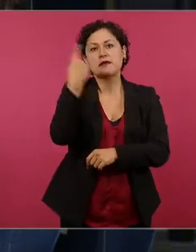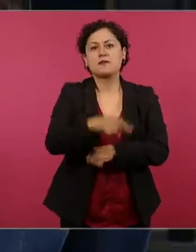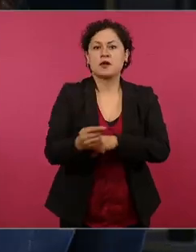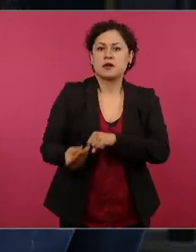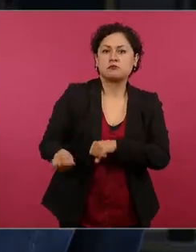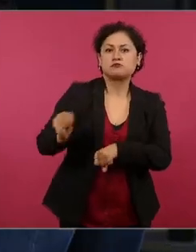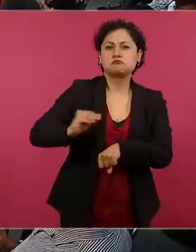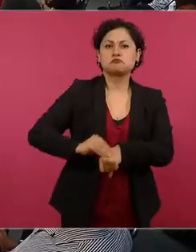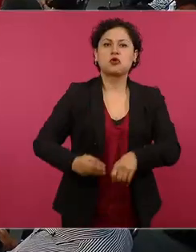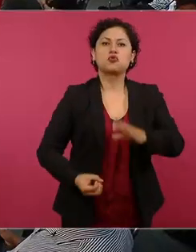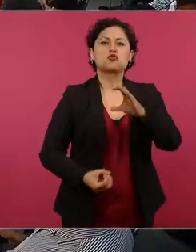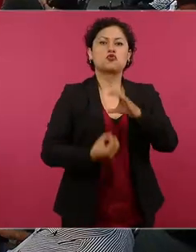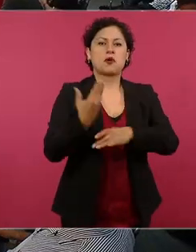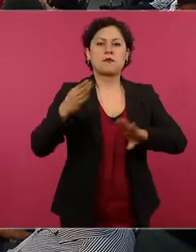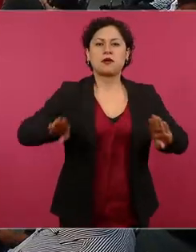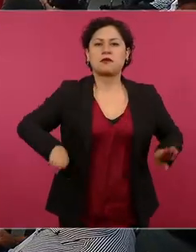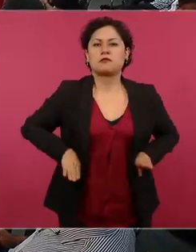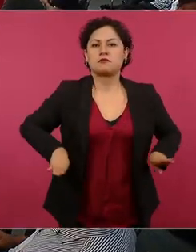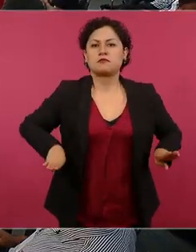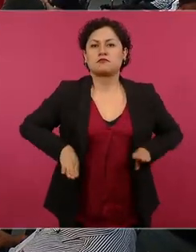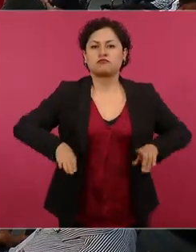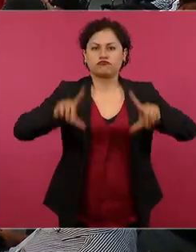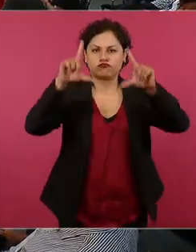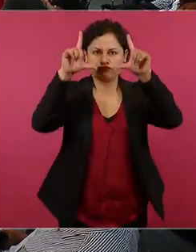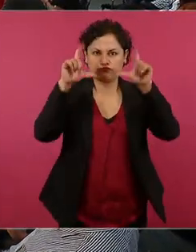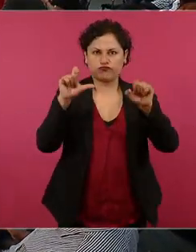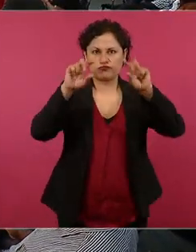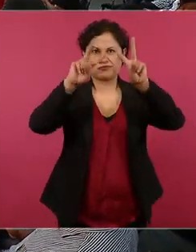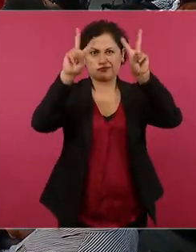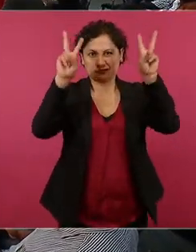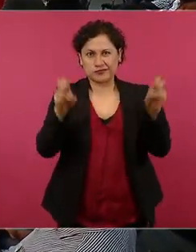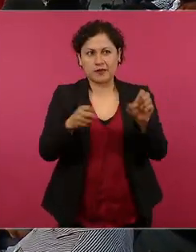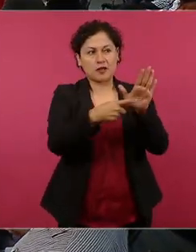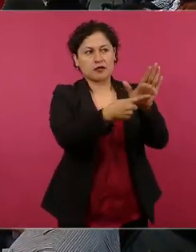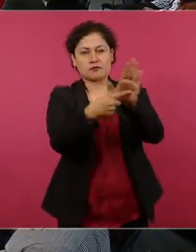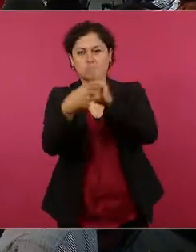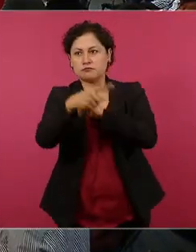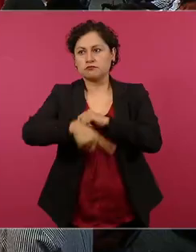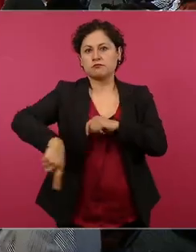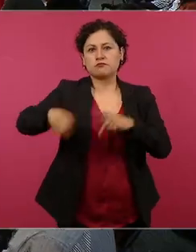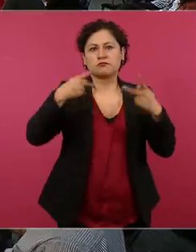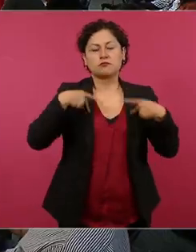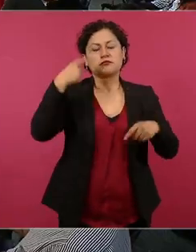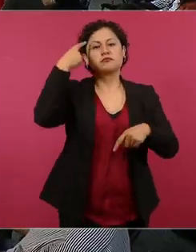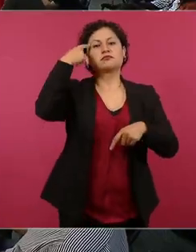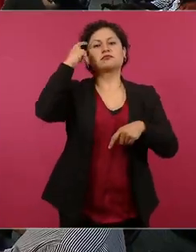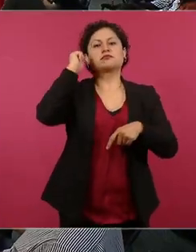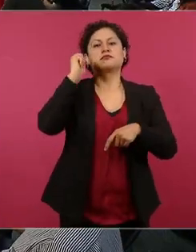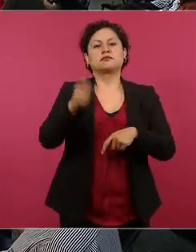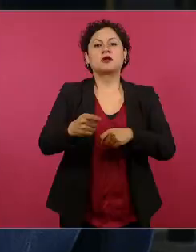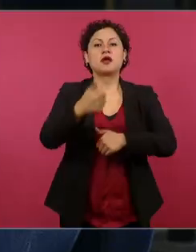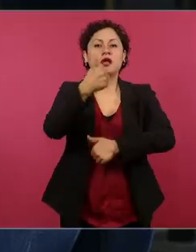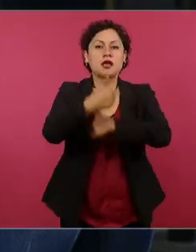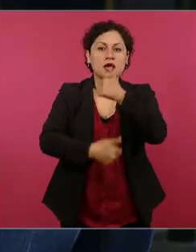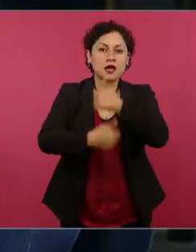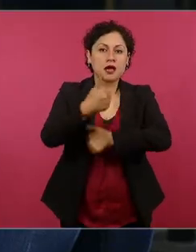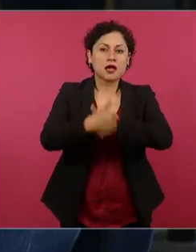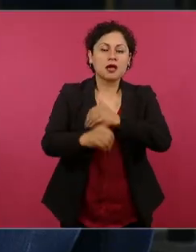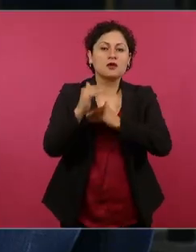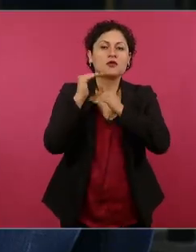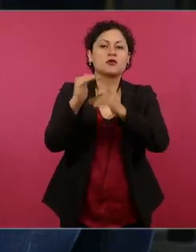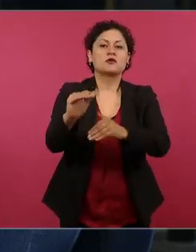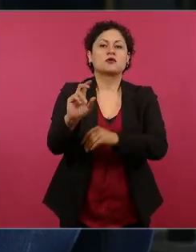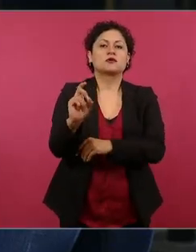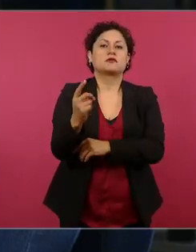que invita a un ejercicio de reflexión de la sociedad. La convocatoria cierra el 31 de julio. Las bases se encuentran en las